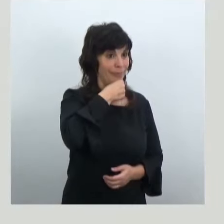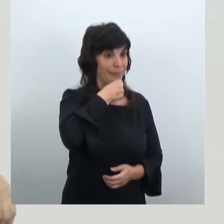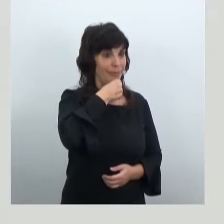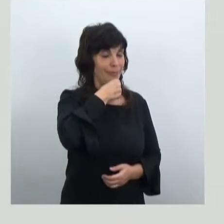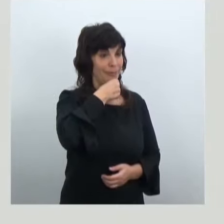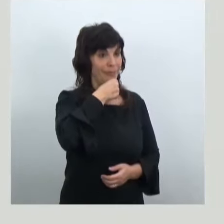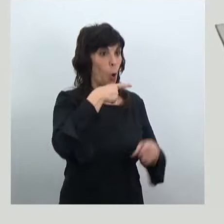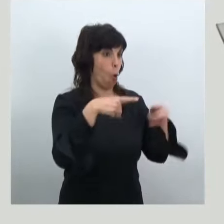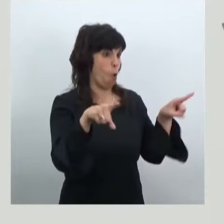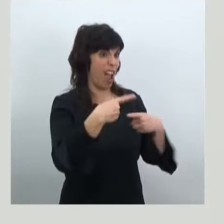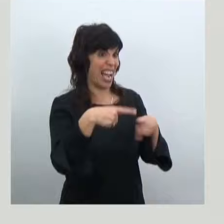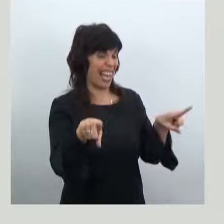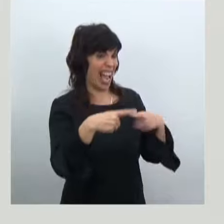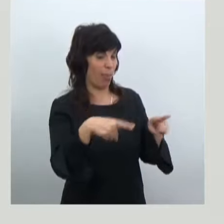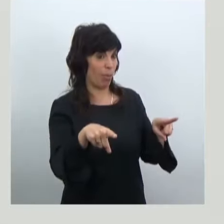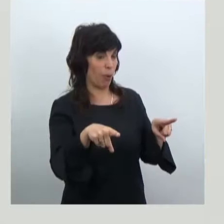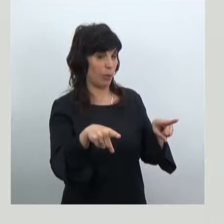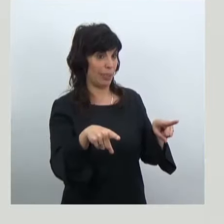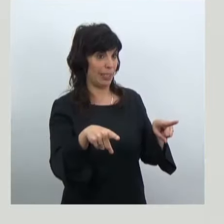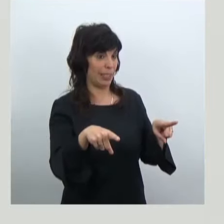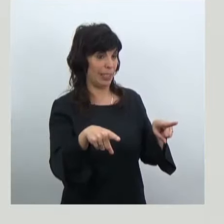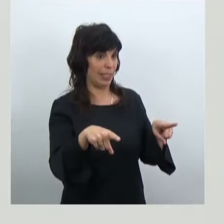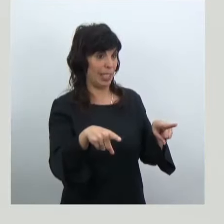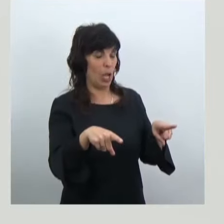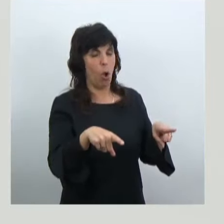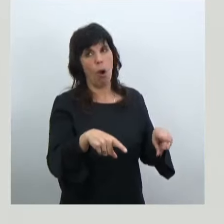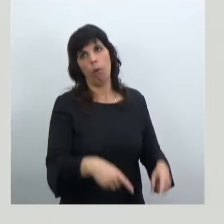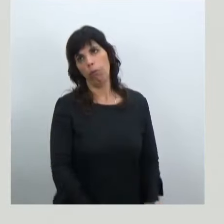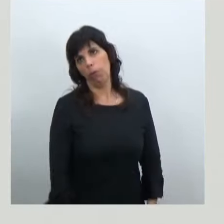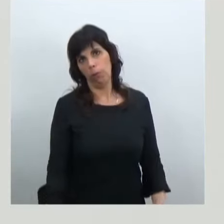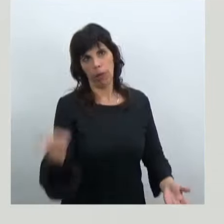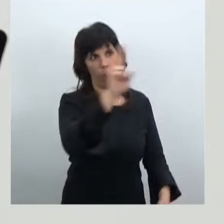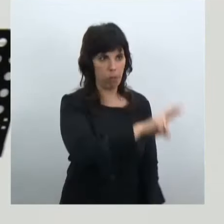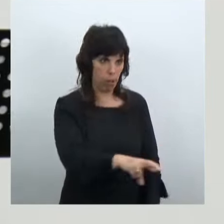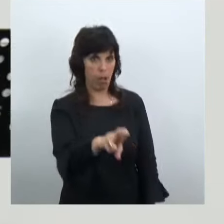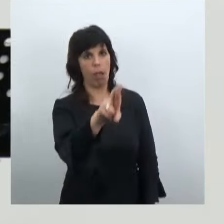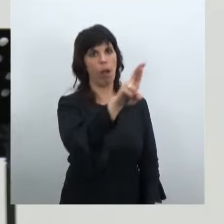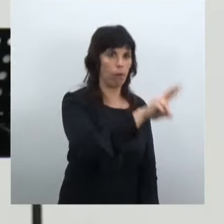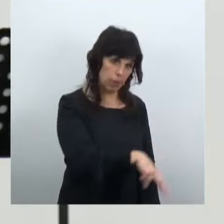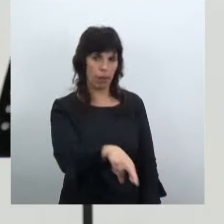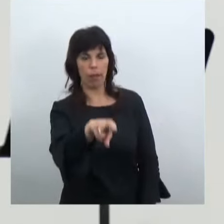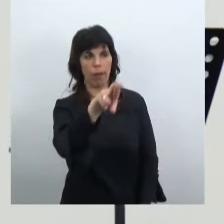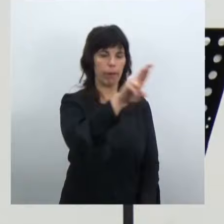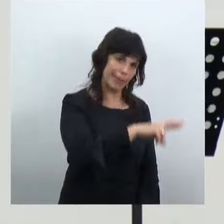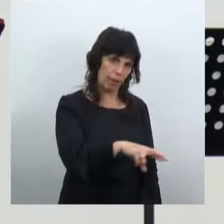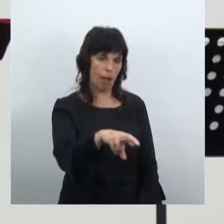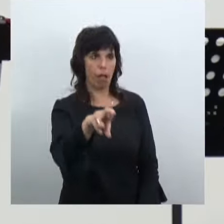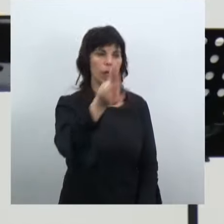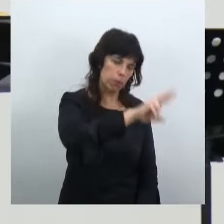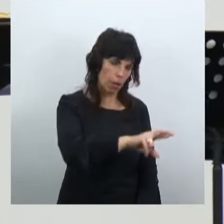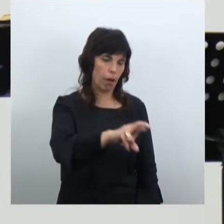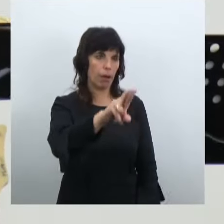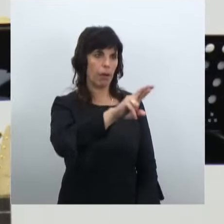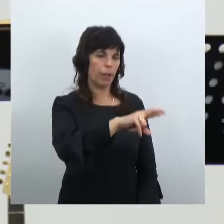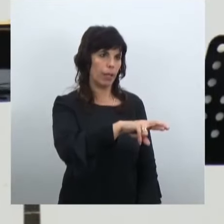tenía una canción que más de una docena de veces la tocó, tanto la tocó,